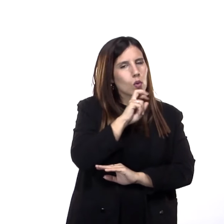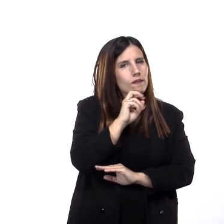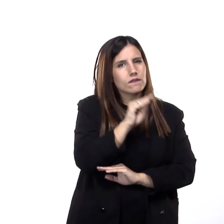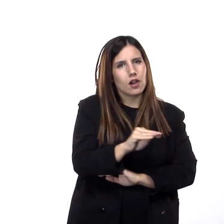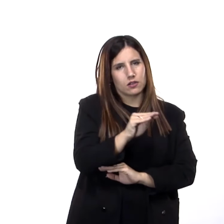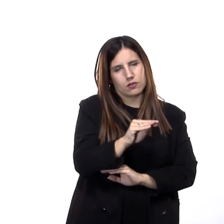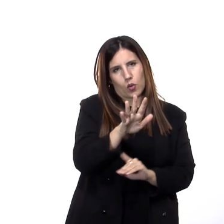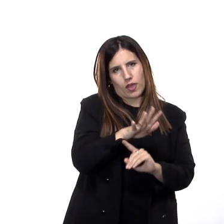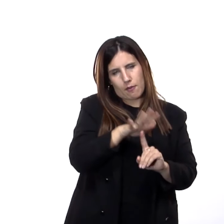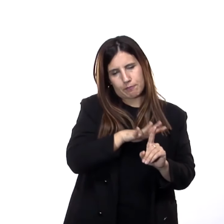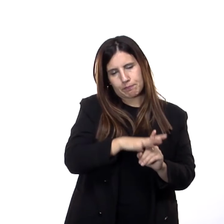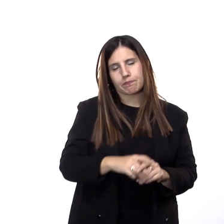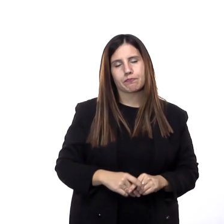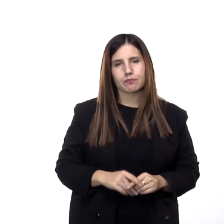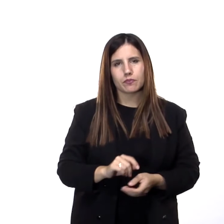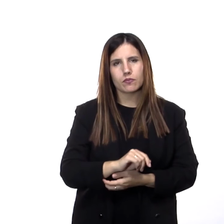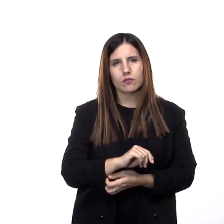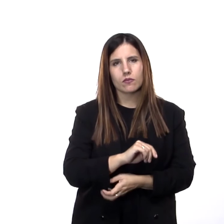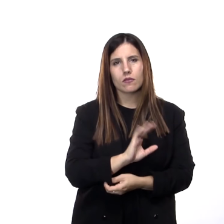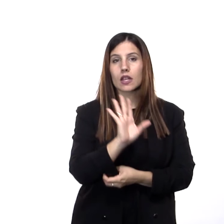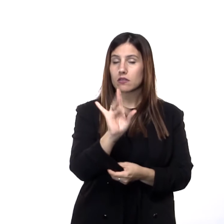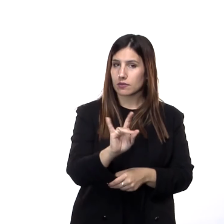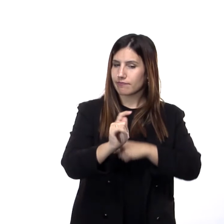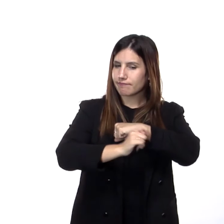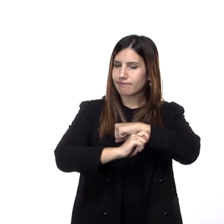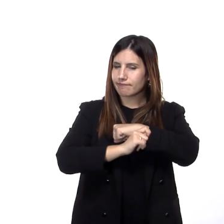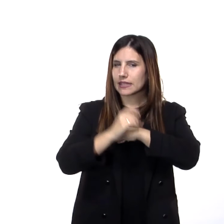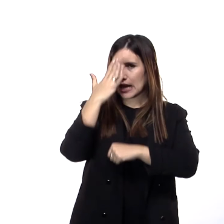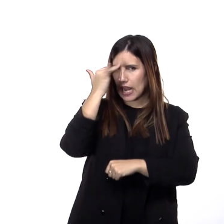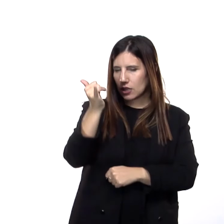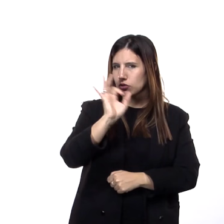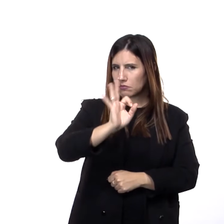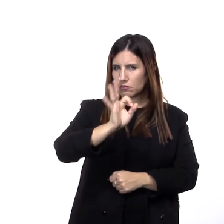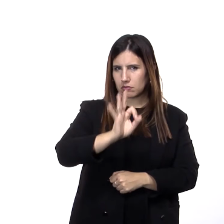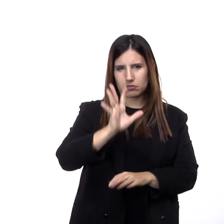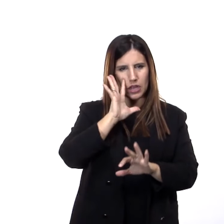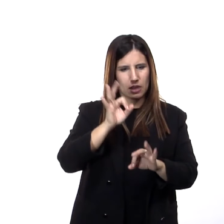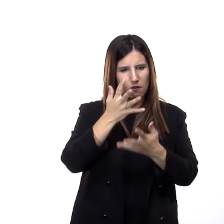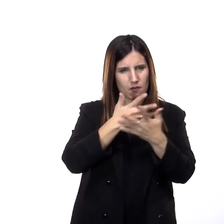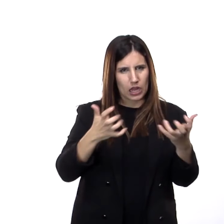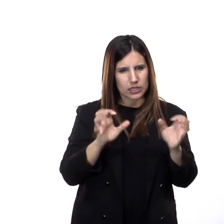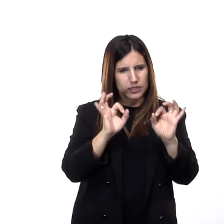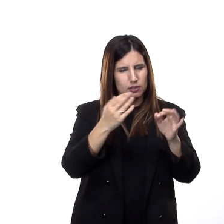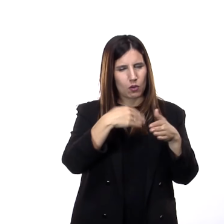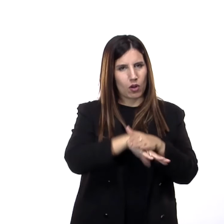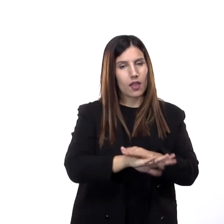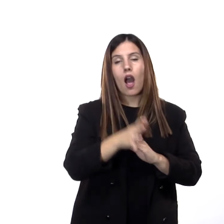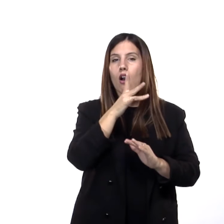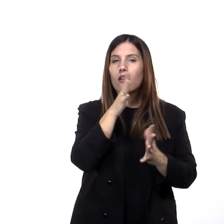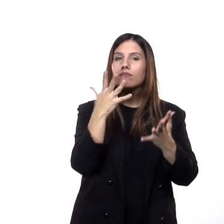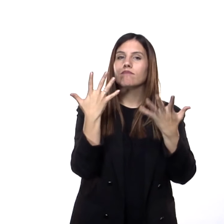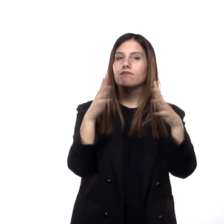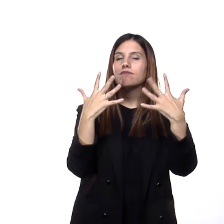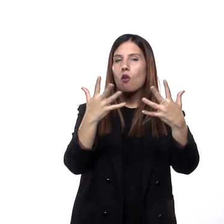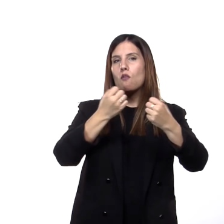mercado pues si el talento es la clave yo creo que nos quedamos con esa última frase y pido un fuerte aplauso a los